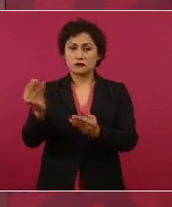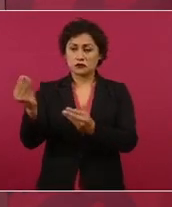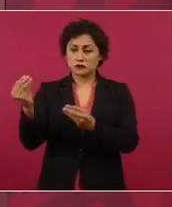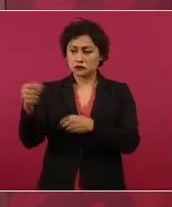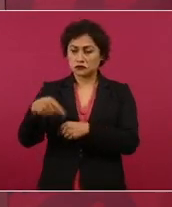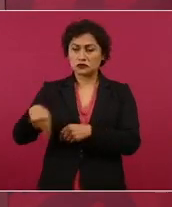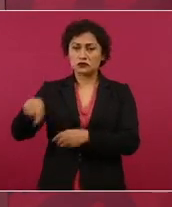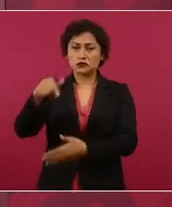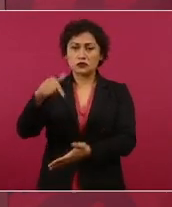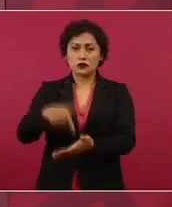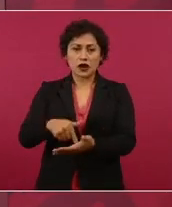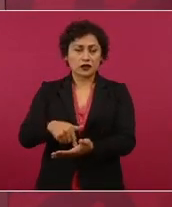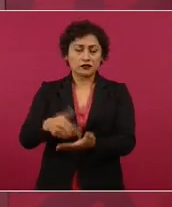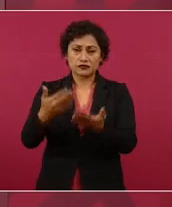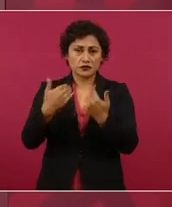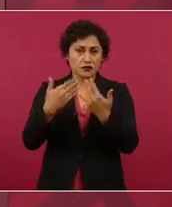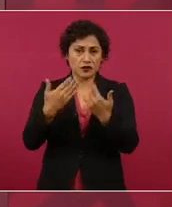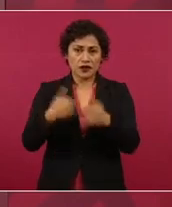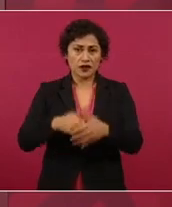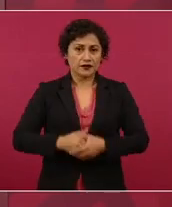tantos.